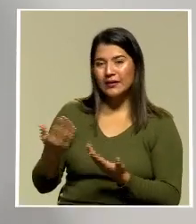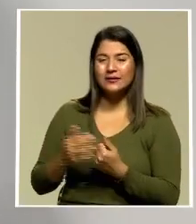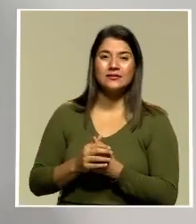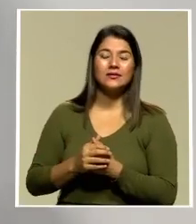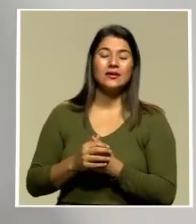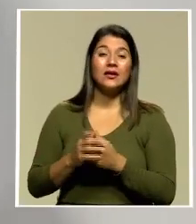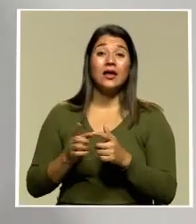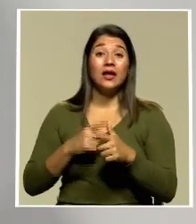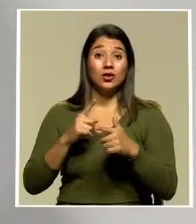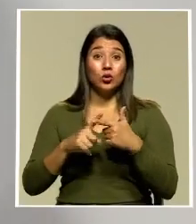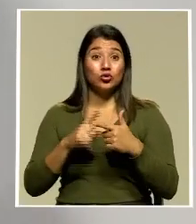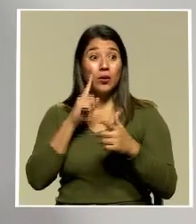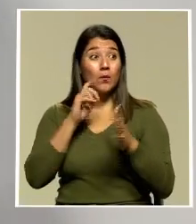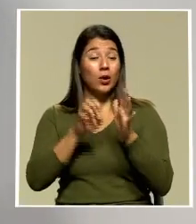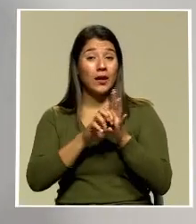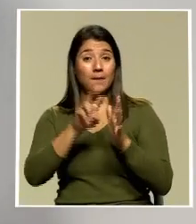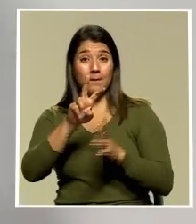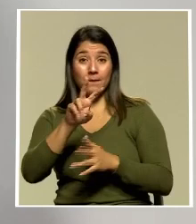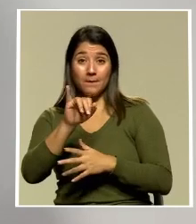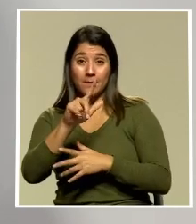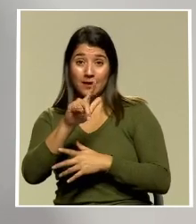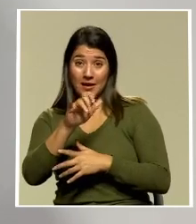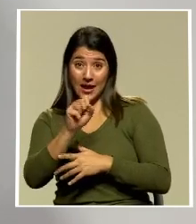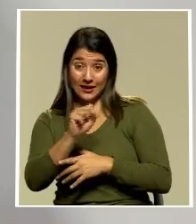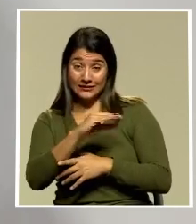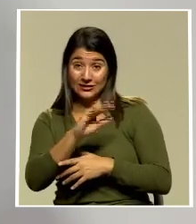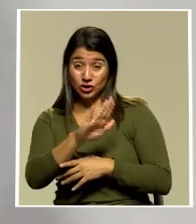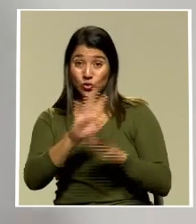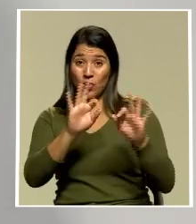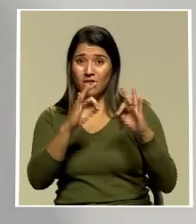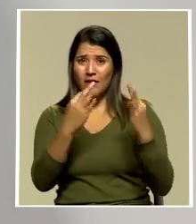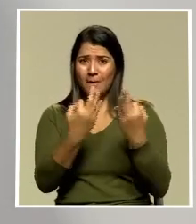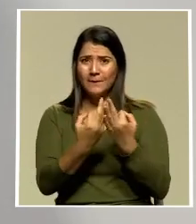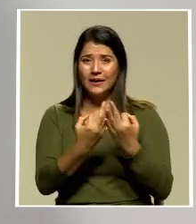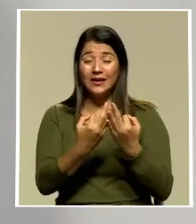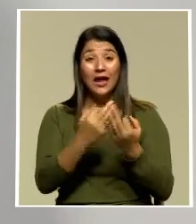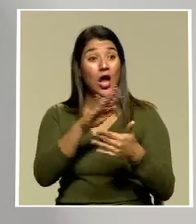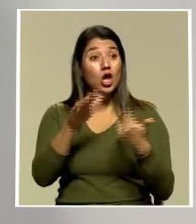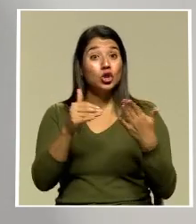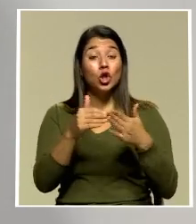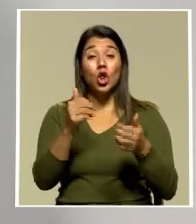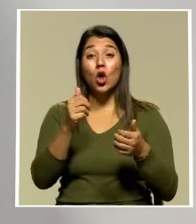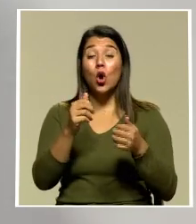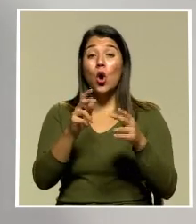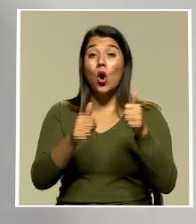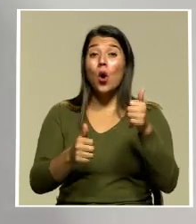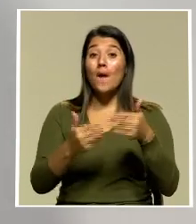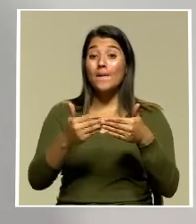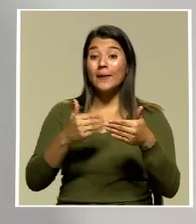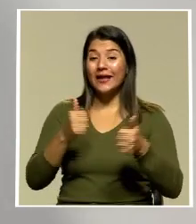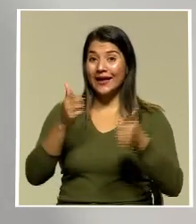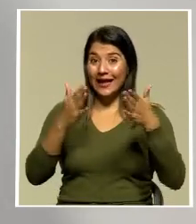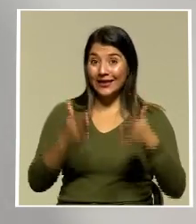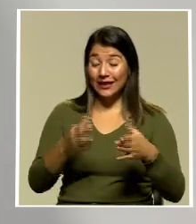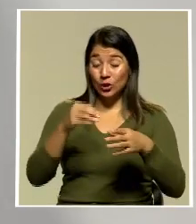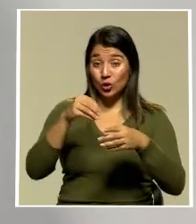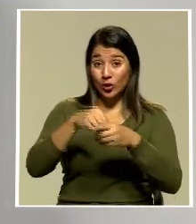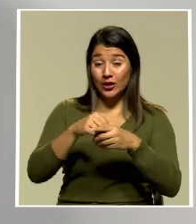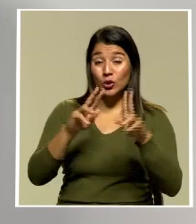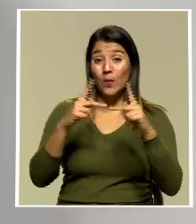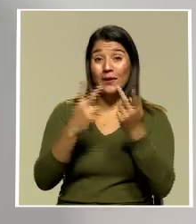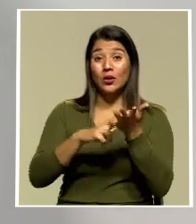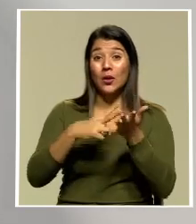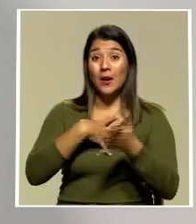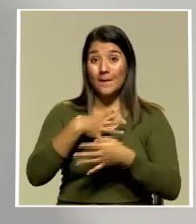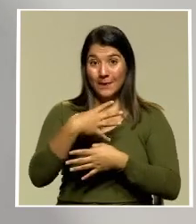este caso del señor Viales o de la familia del señor Viales, que todos los candidatos de Liberación Nacional, para la limpieza del proceso, para